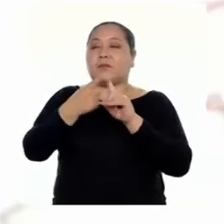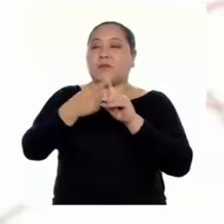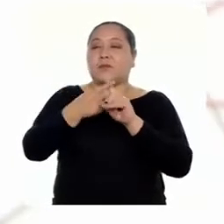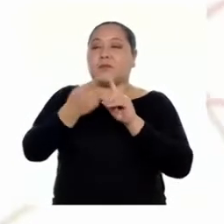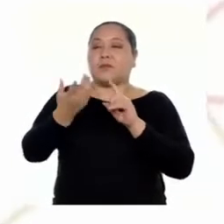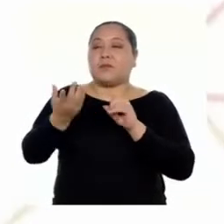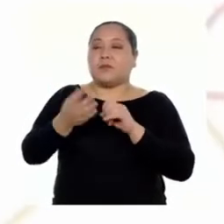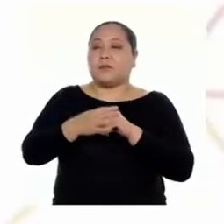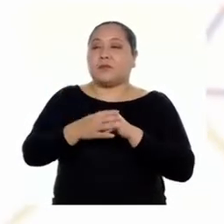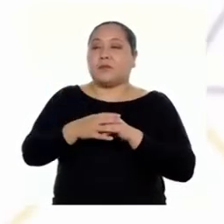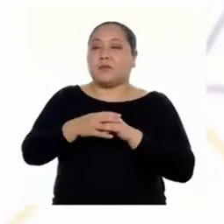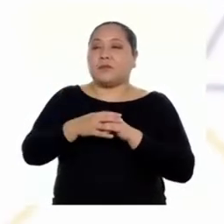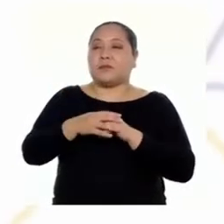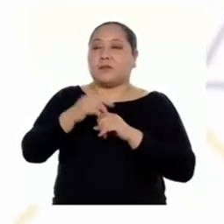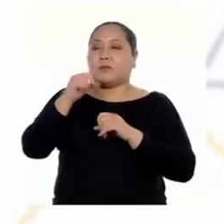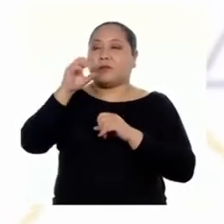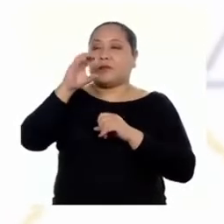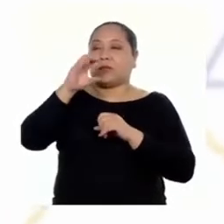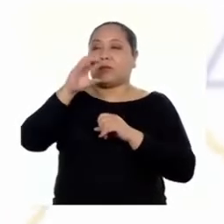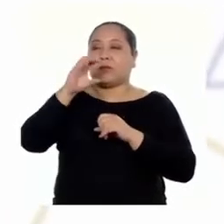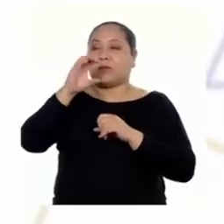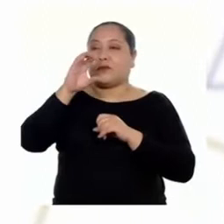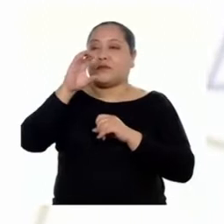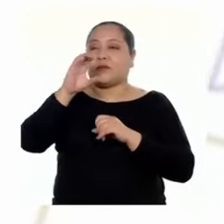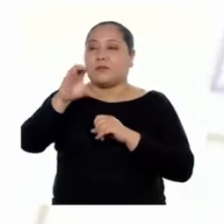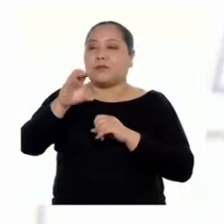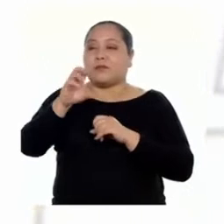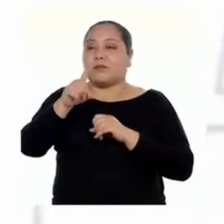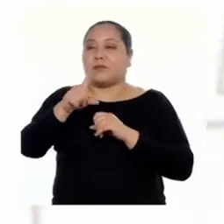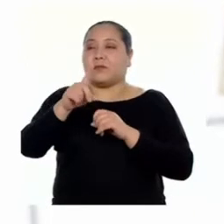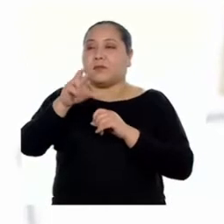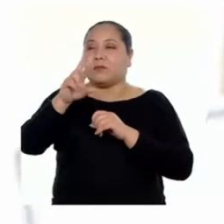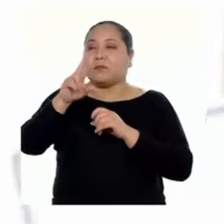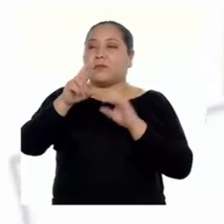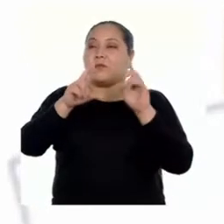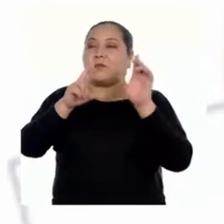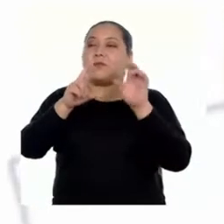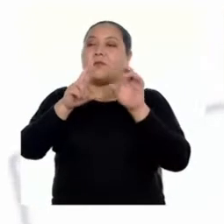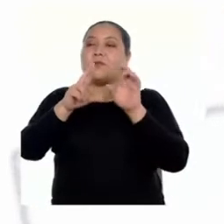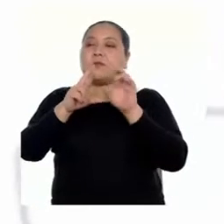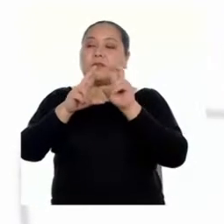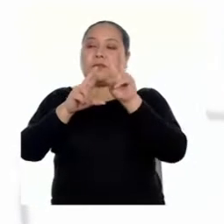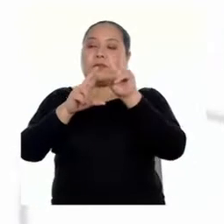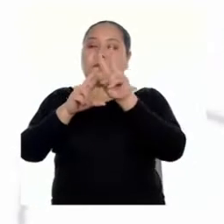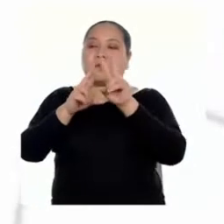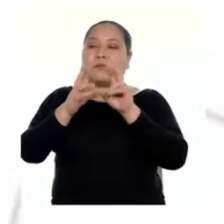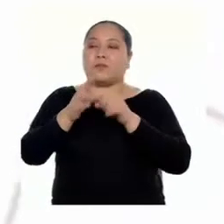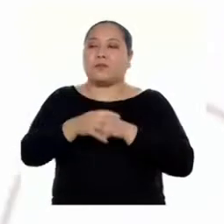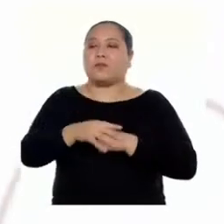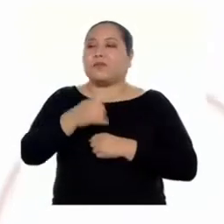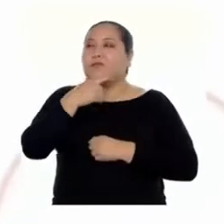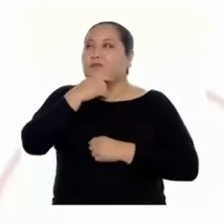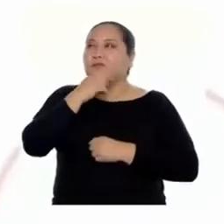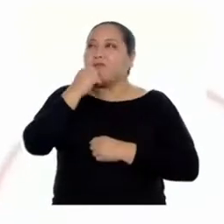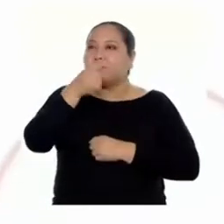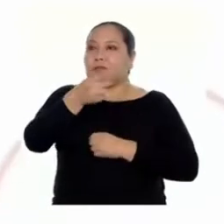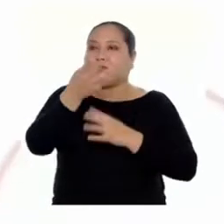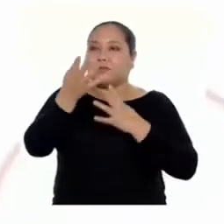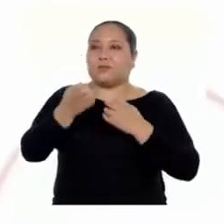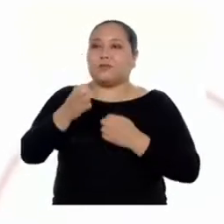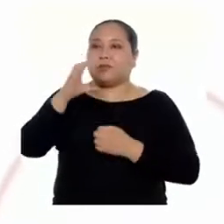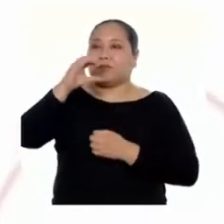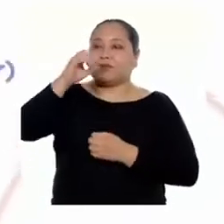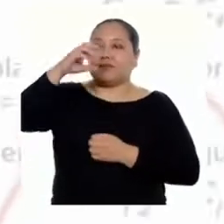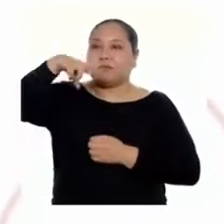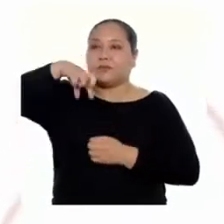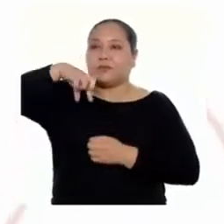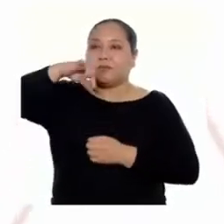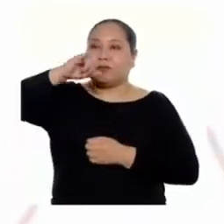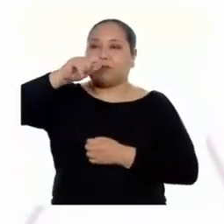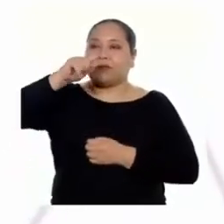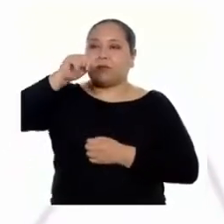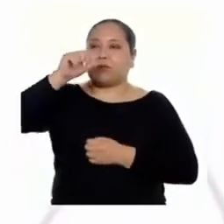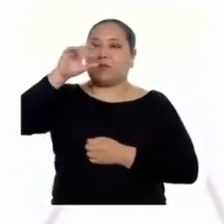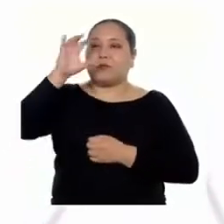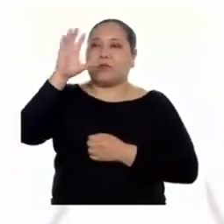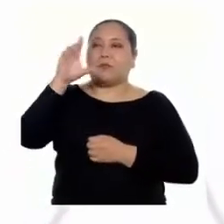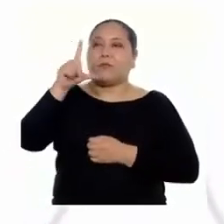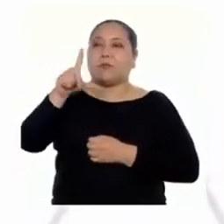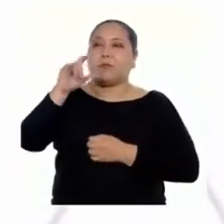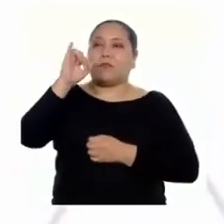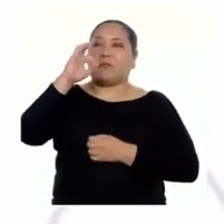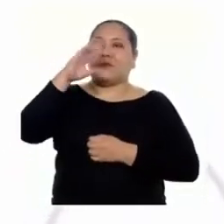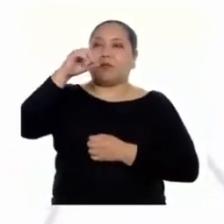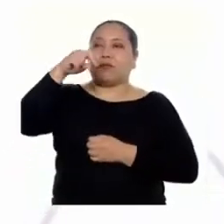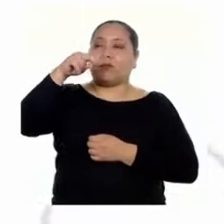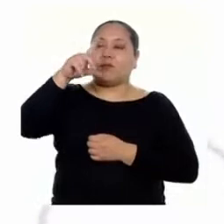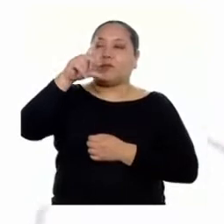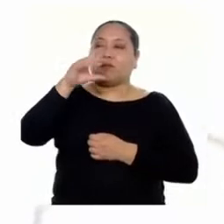de R con 1. Entonces, seguimos con el mismo paso. Si deseas calcular el capital final 3, tenemos que